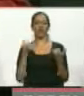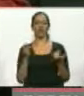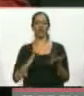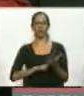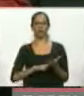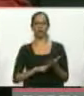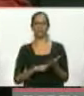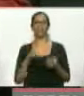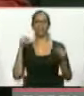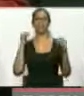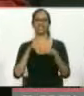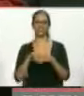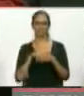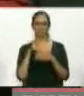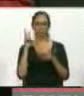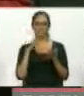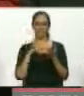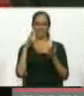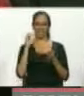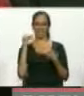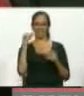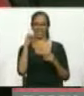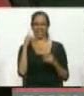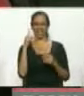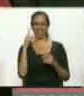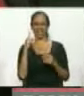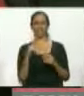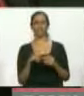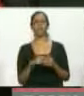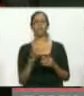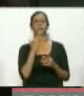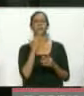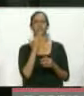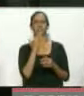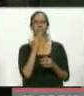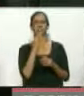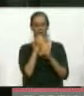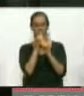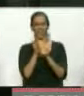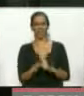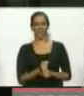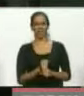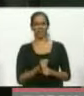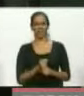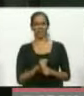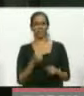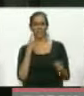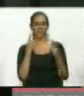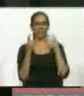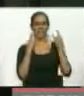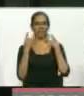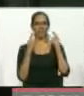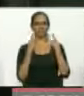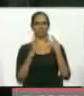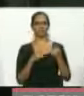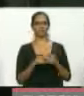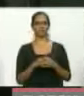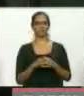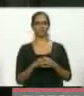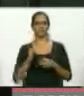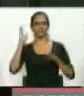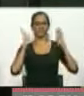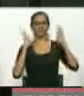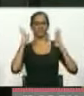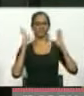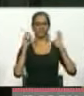elecciones 2020 se saca pronto esperemos a ti ese postulé a